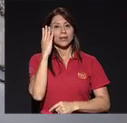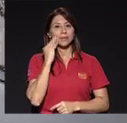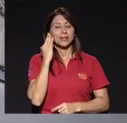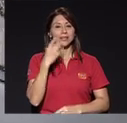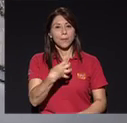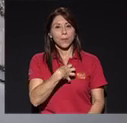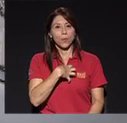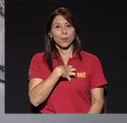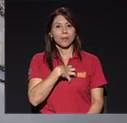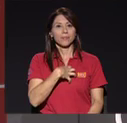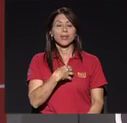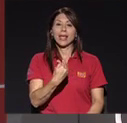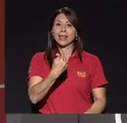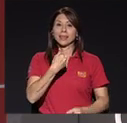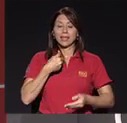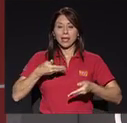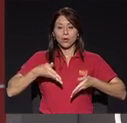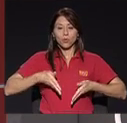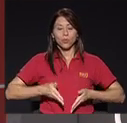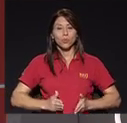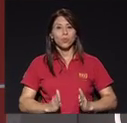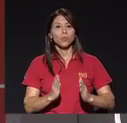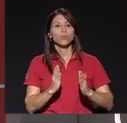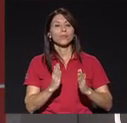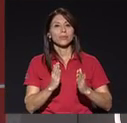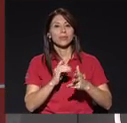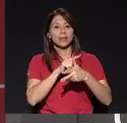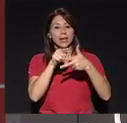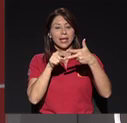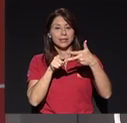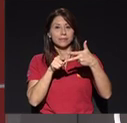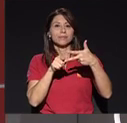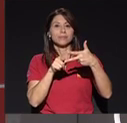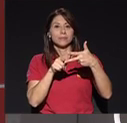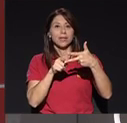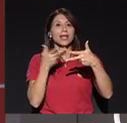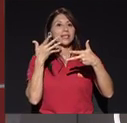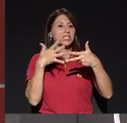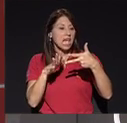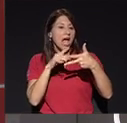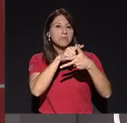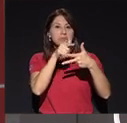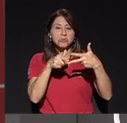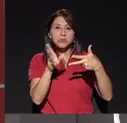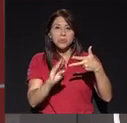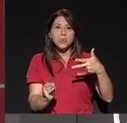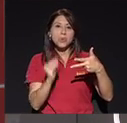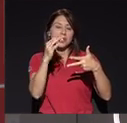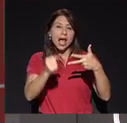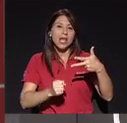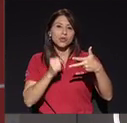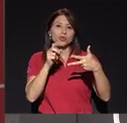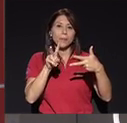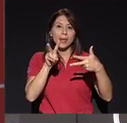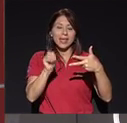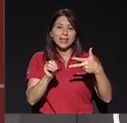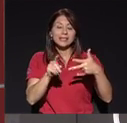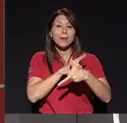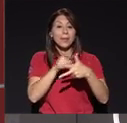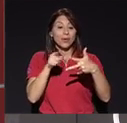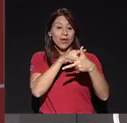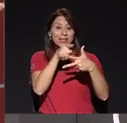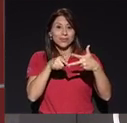propia. Yo soy madre de 3, ya los 3 están en sus años 20, pero me